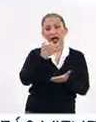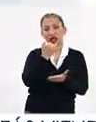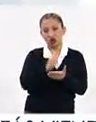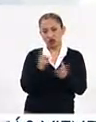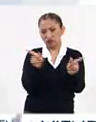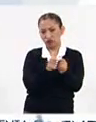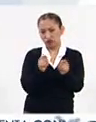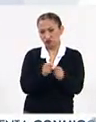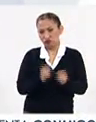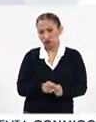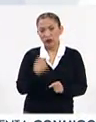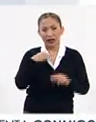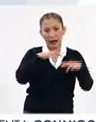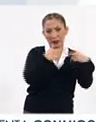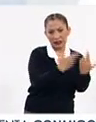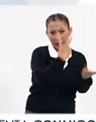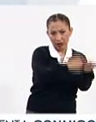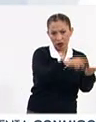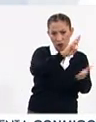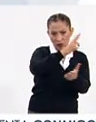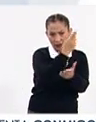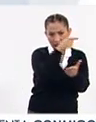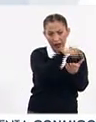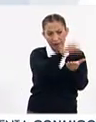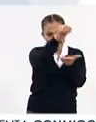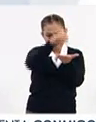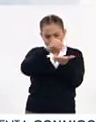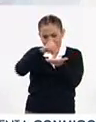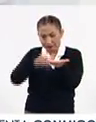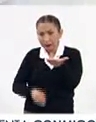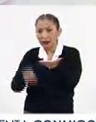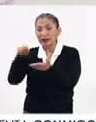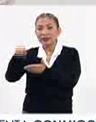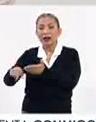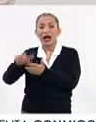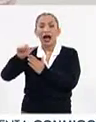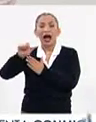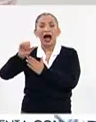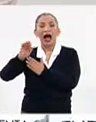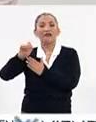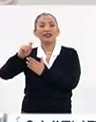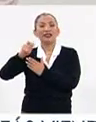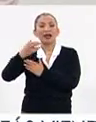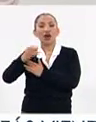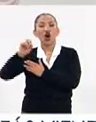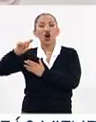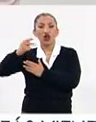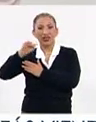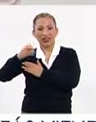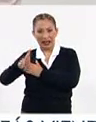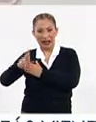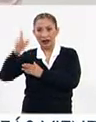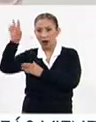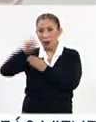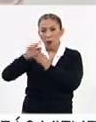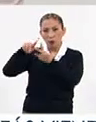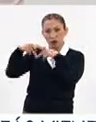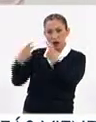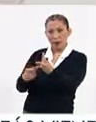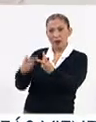la revista de la universidad. Y este folleto se llama After Oden, porque hago una glosa de un poema de